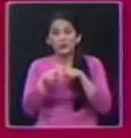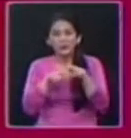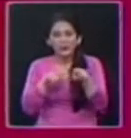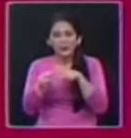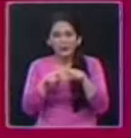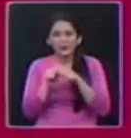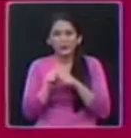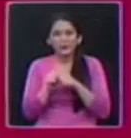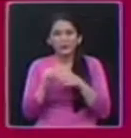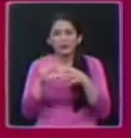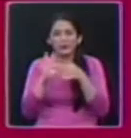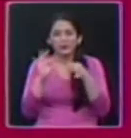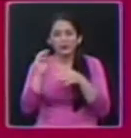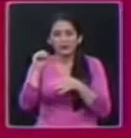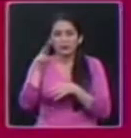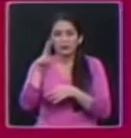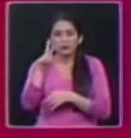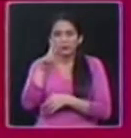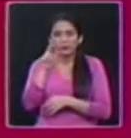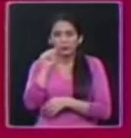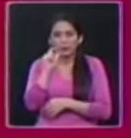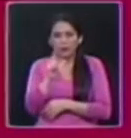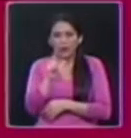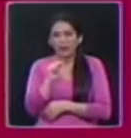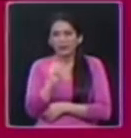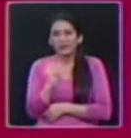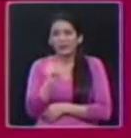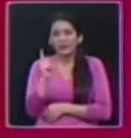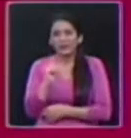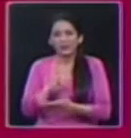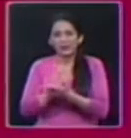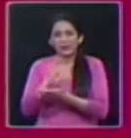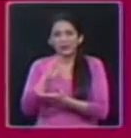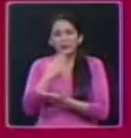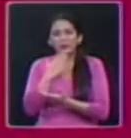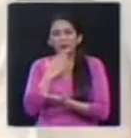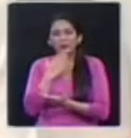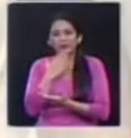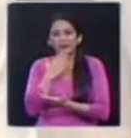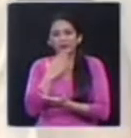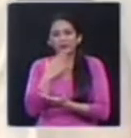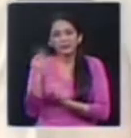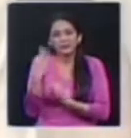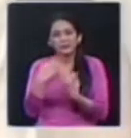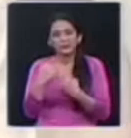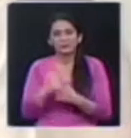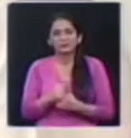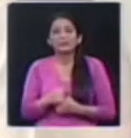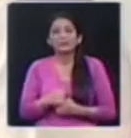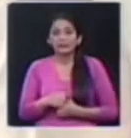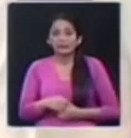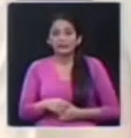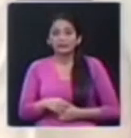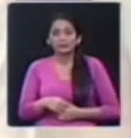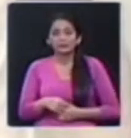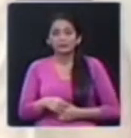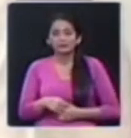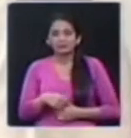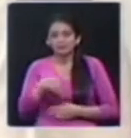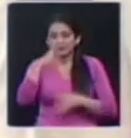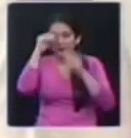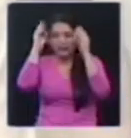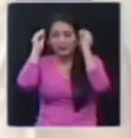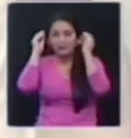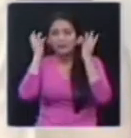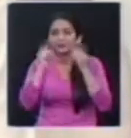Ahorro en la unidad educativa Miguel Ángel Pontón de Riobamba. ¿Cuál es la propuesta? Sí. Es en Riobamba. Bueno, esta es una de las actividades, un poco para